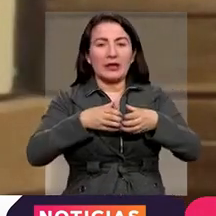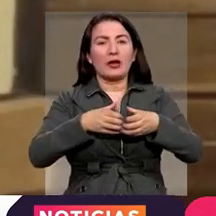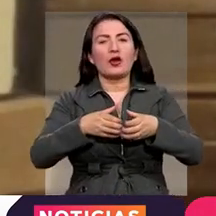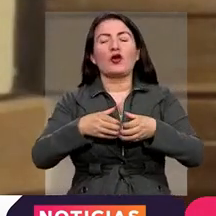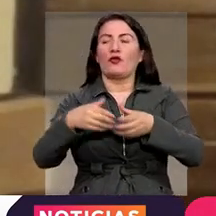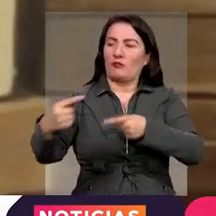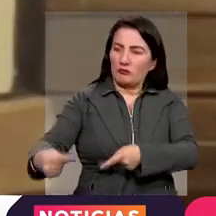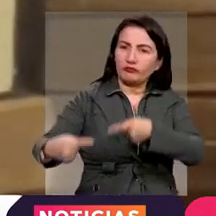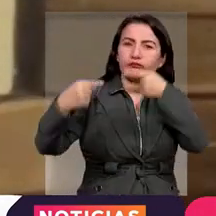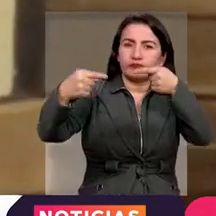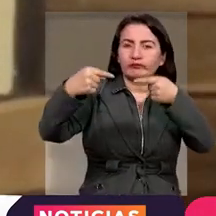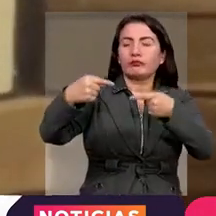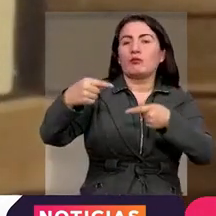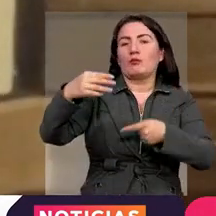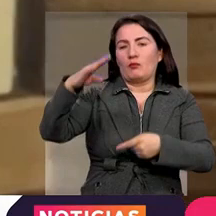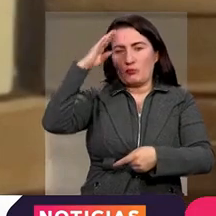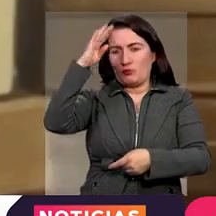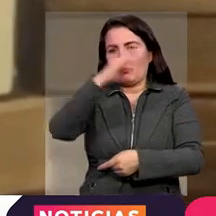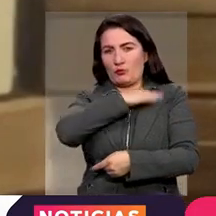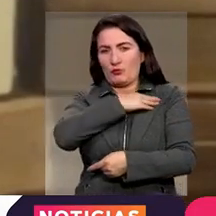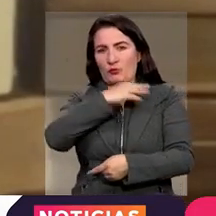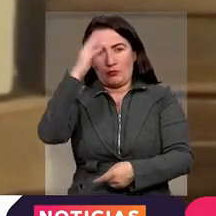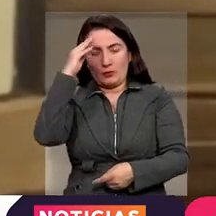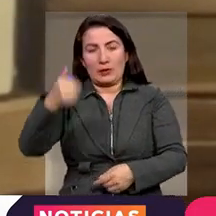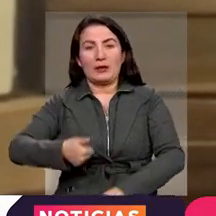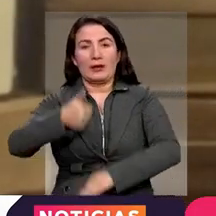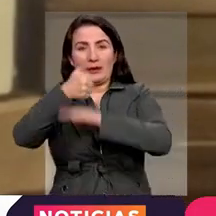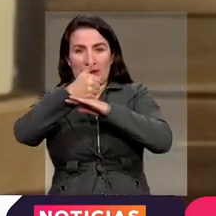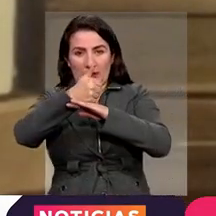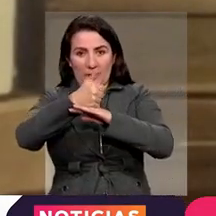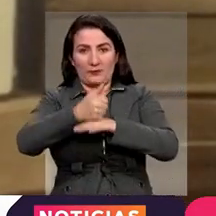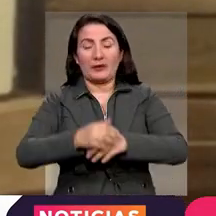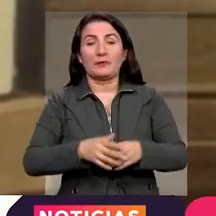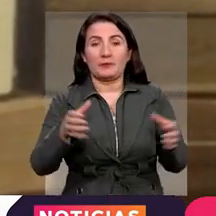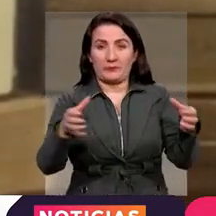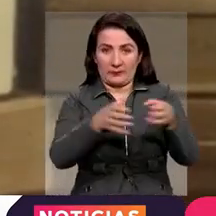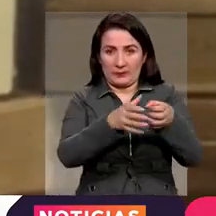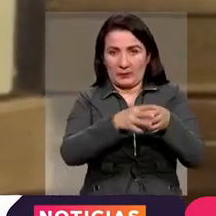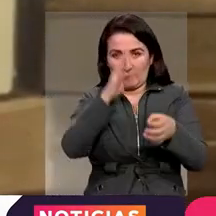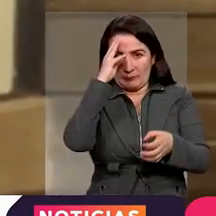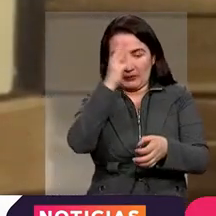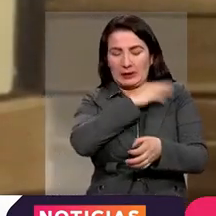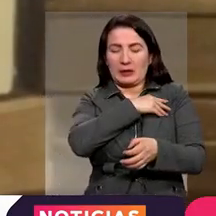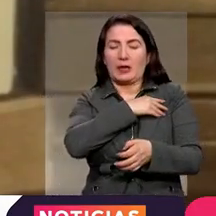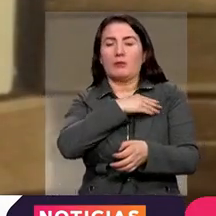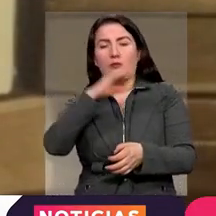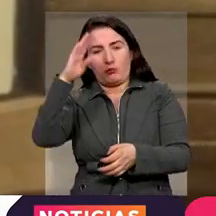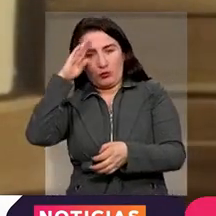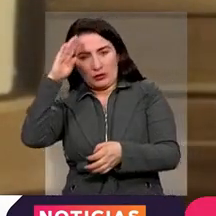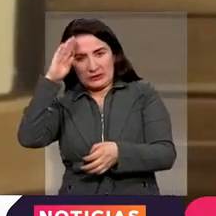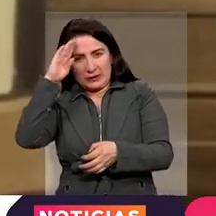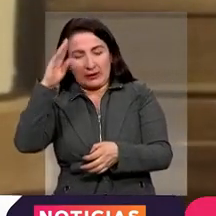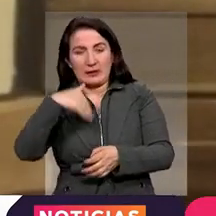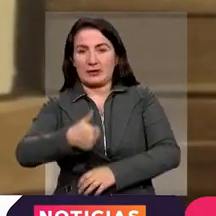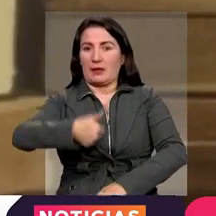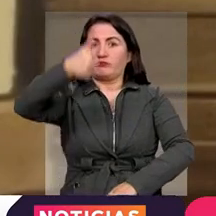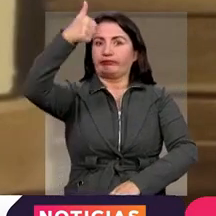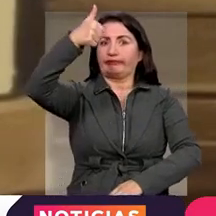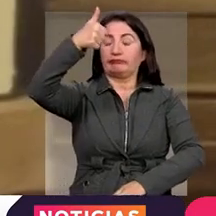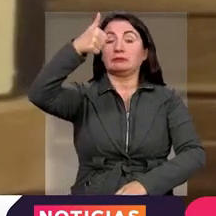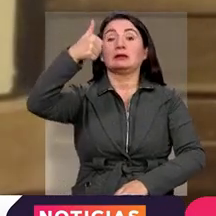con soldados y policías como comandante y jefe supremo de las fuerzas militares y de la policía, y esto marca una